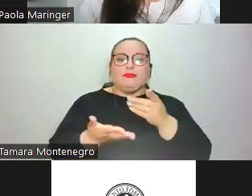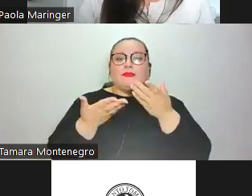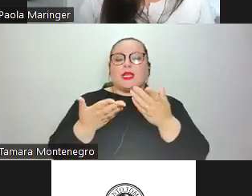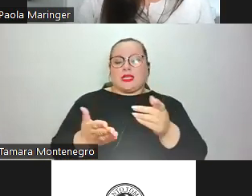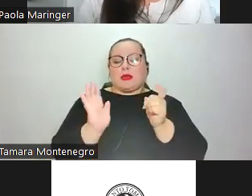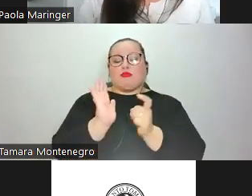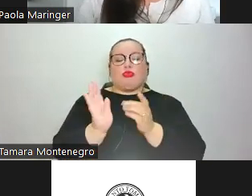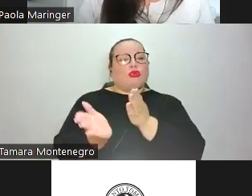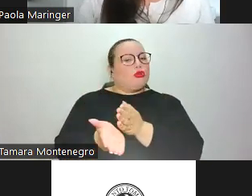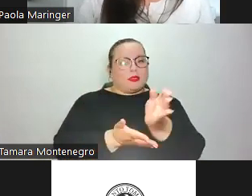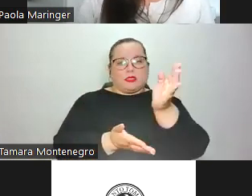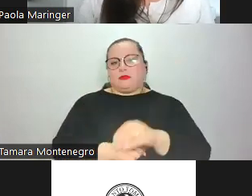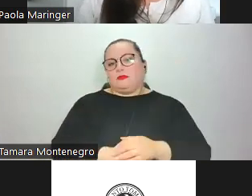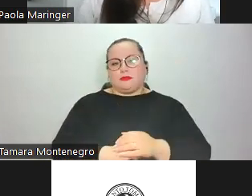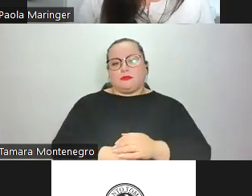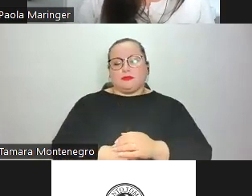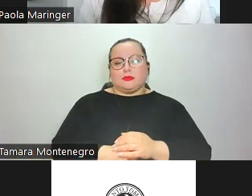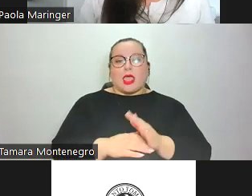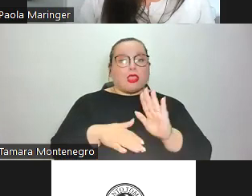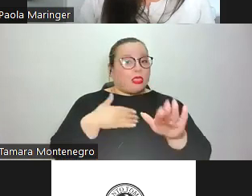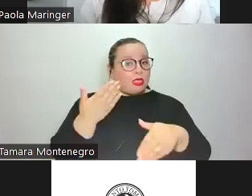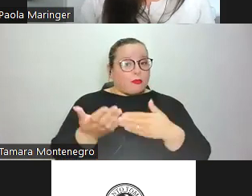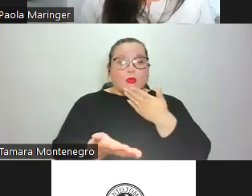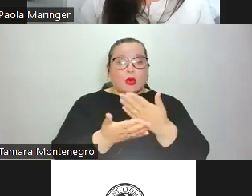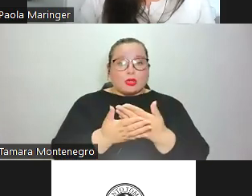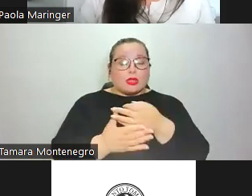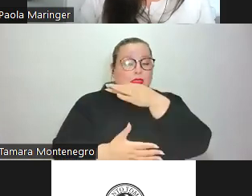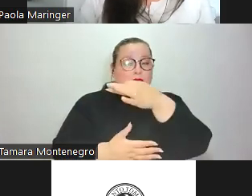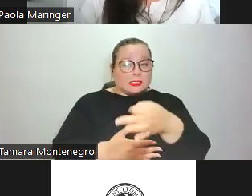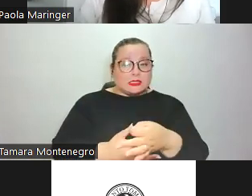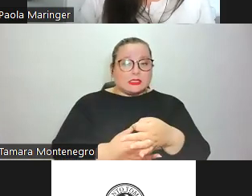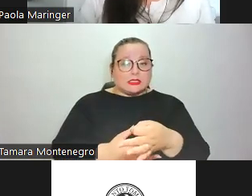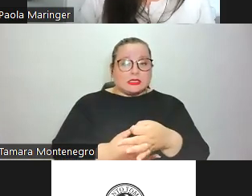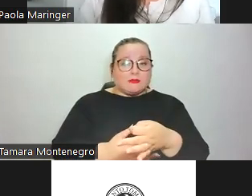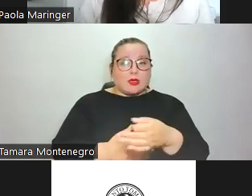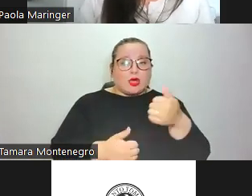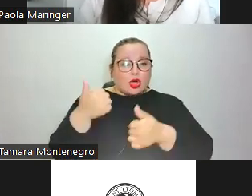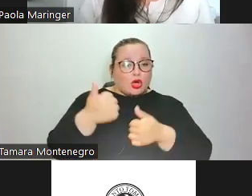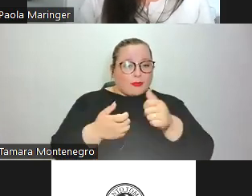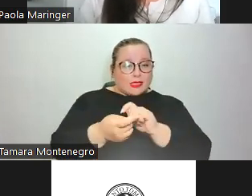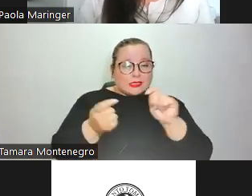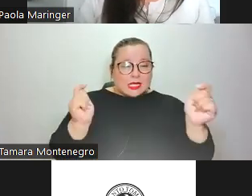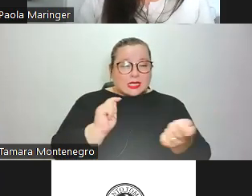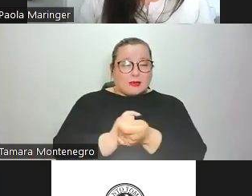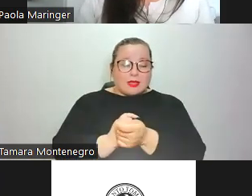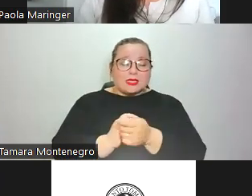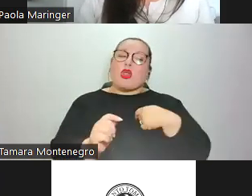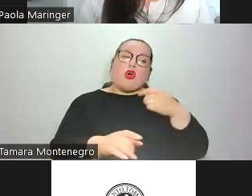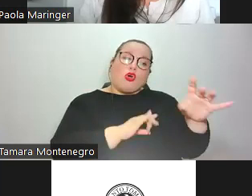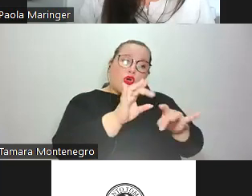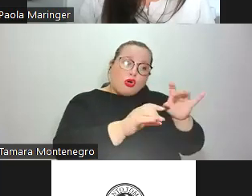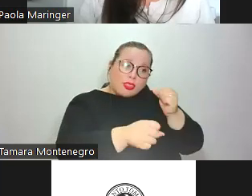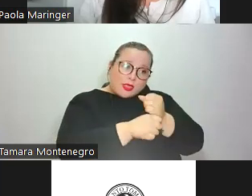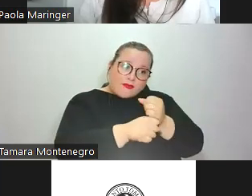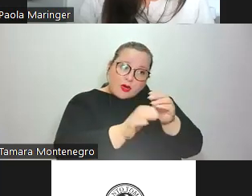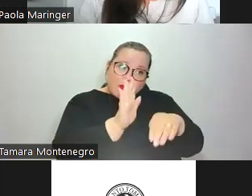de partida. Y luego, cuando hablamos de competencias transversales y preferencias laborales, que